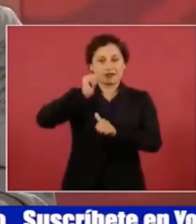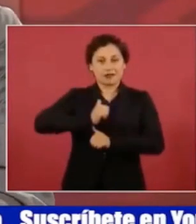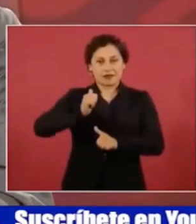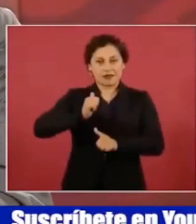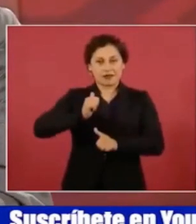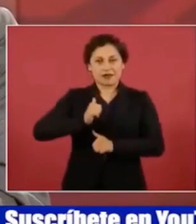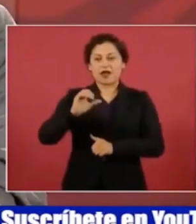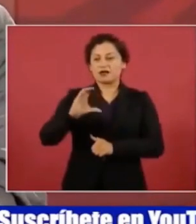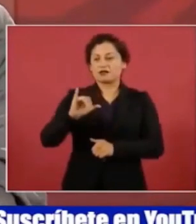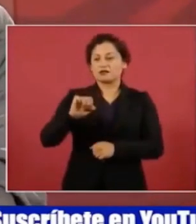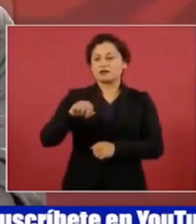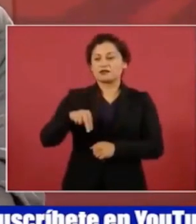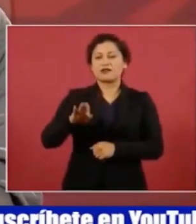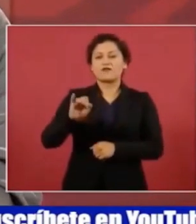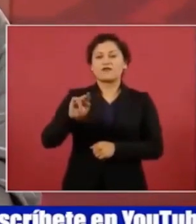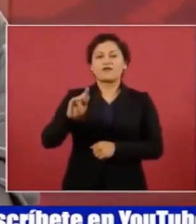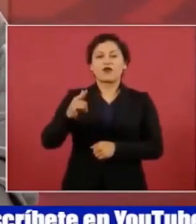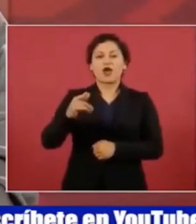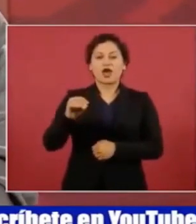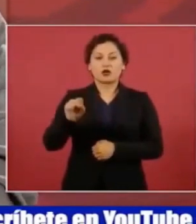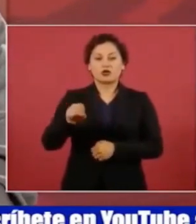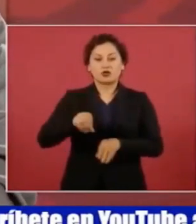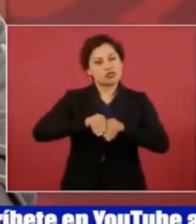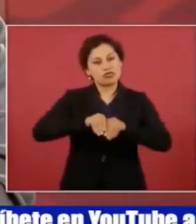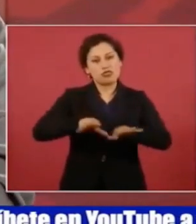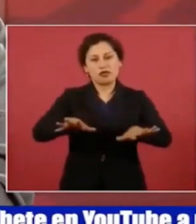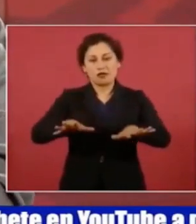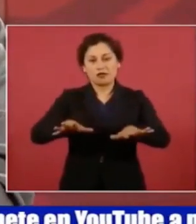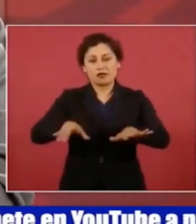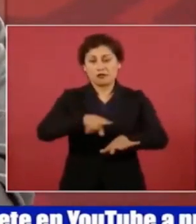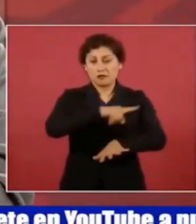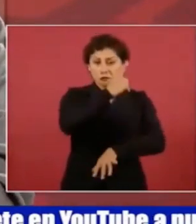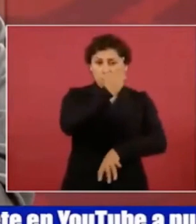ni el procurador de Estados Unidos sabía.